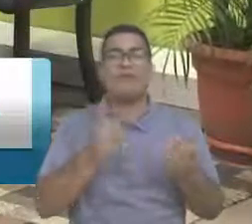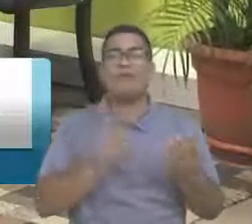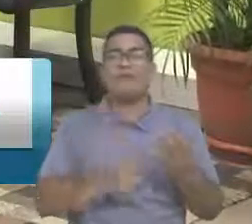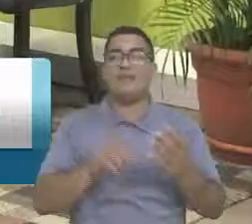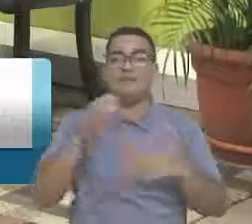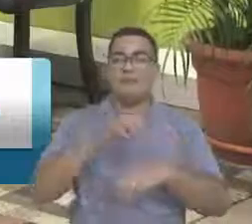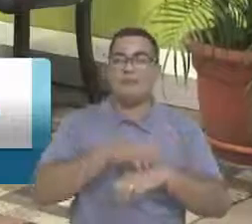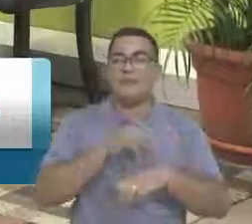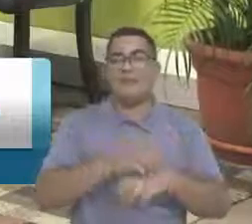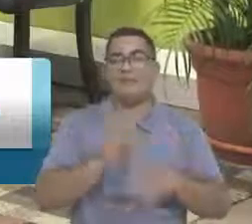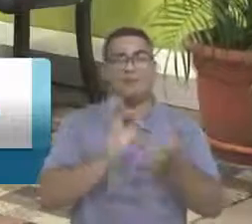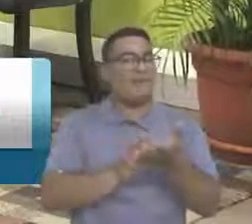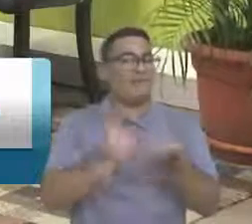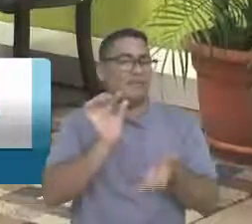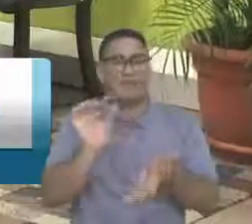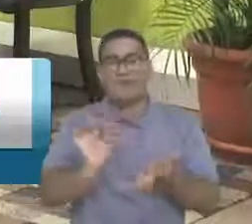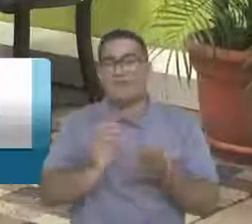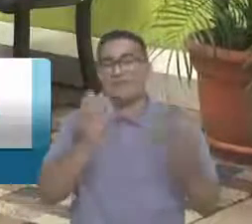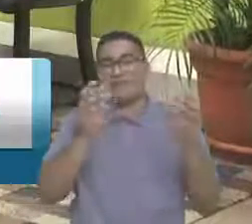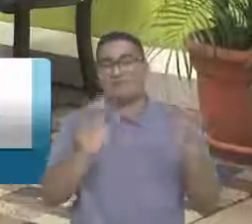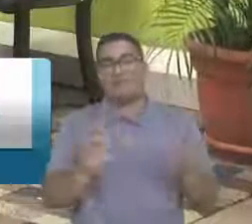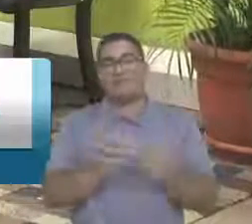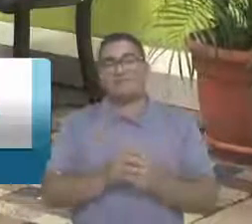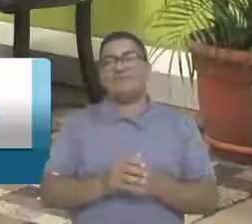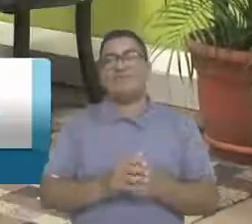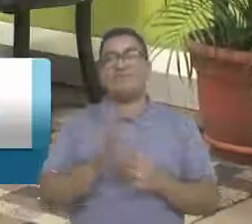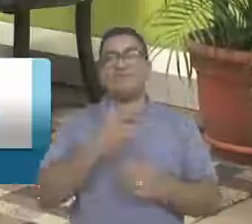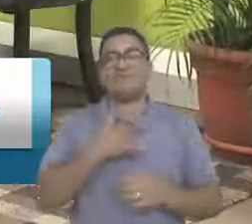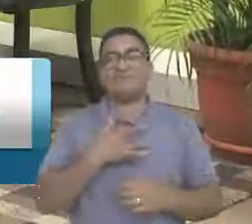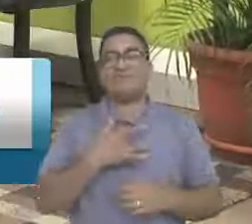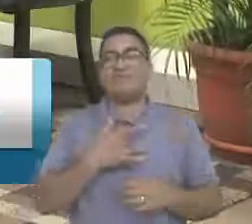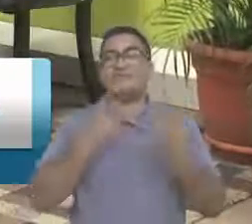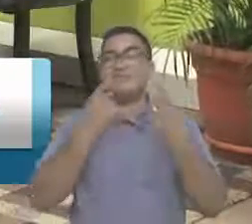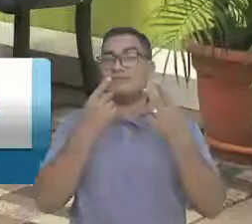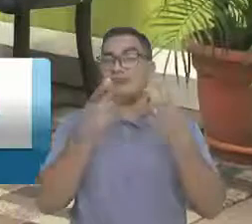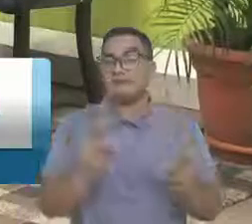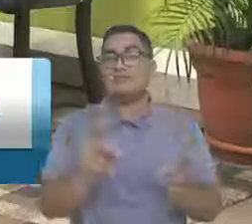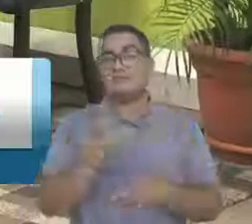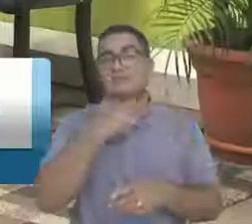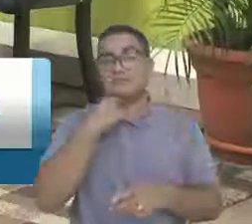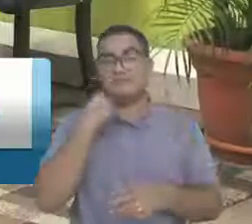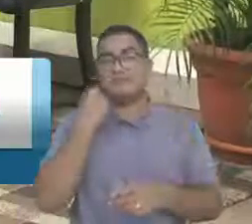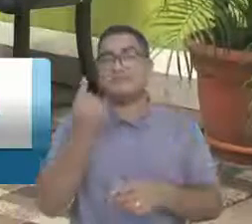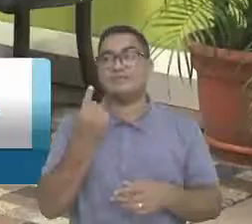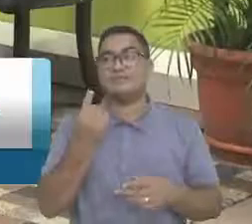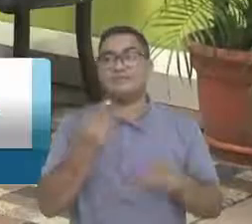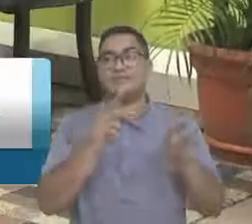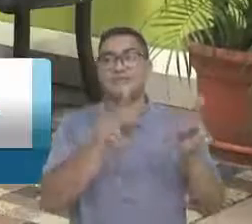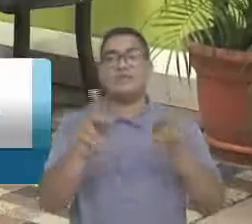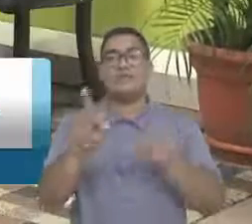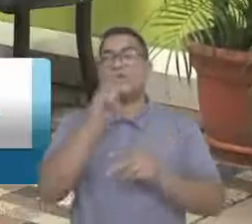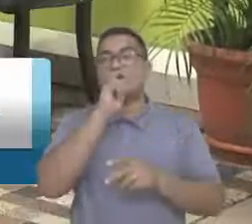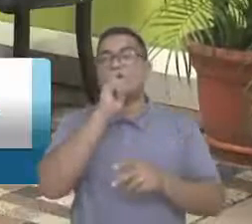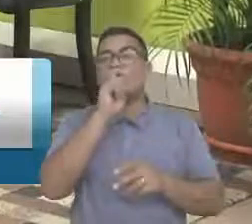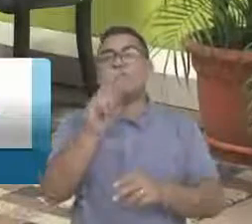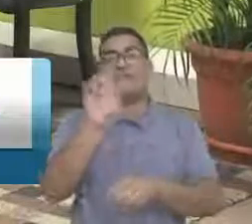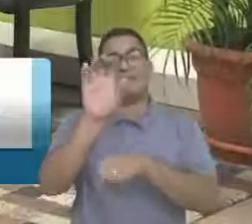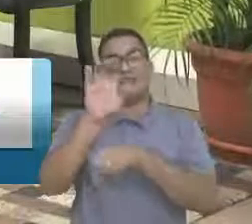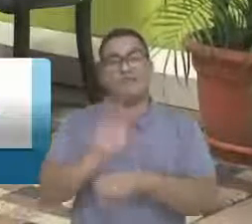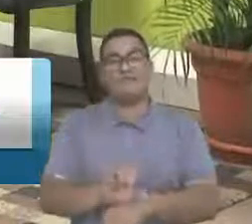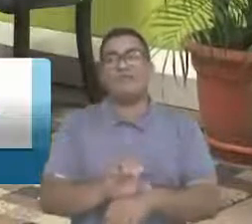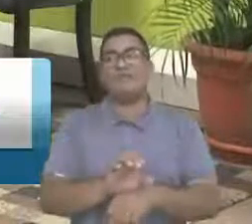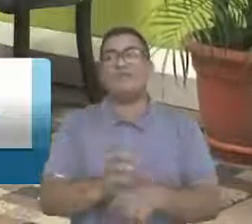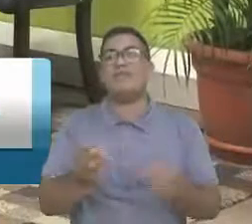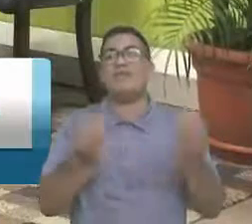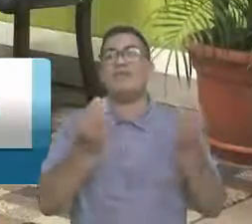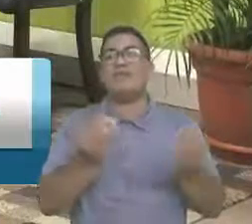la cantidad necesaria adecuada de carbohidratos. Sí. Pero realmente Nosotros a veces estamos acostumbrados a consumir